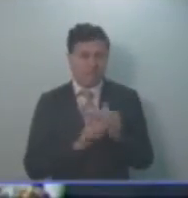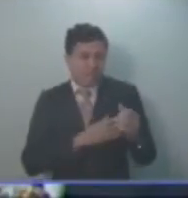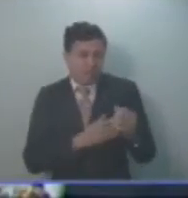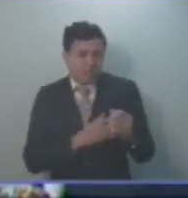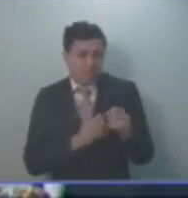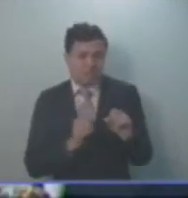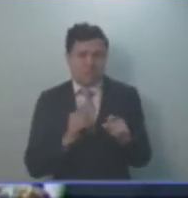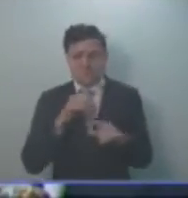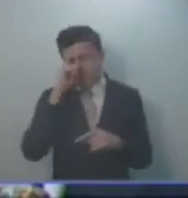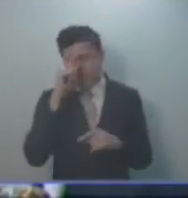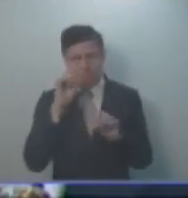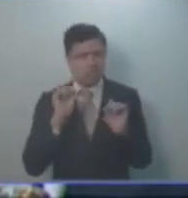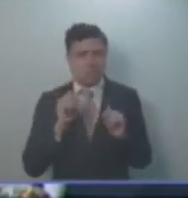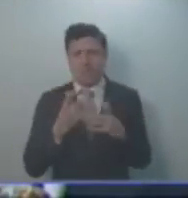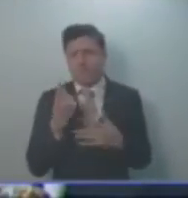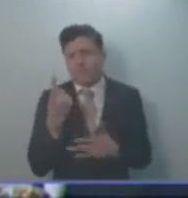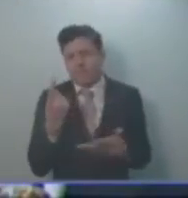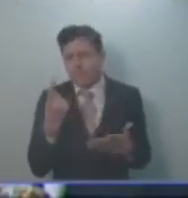capacidad laboral.